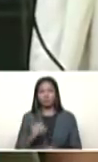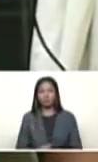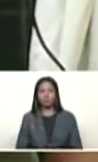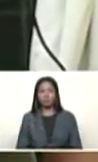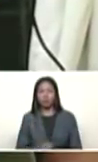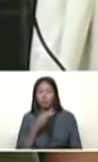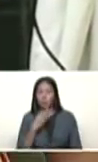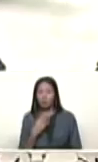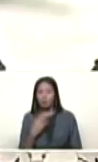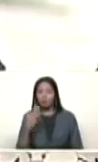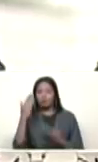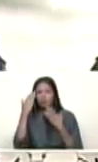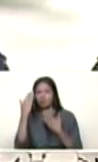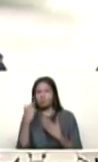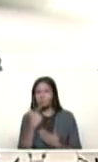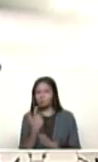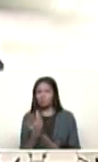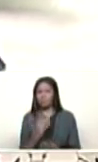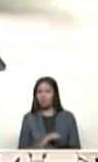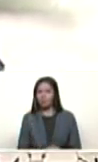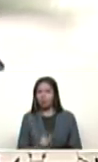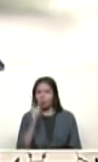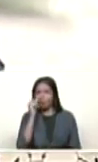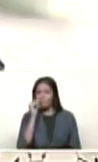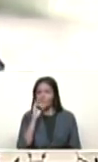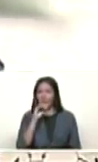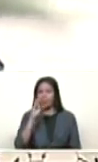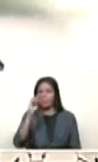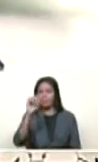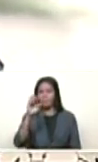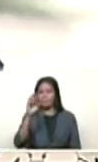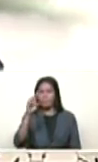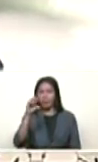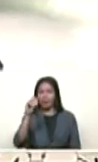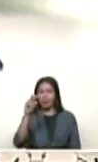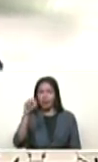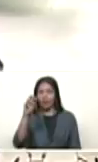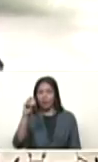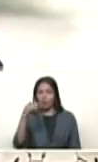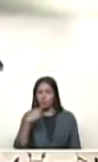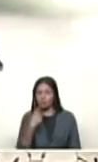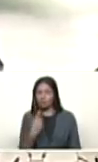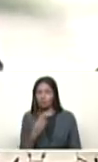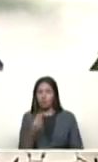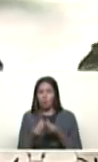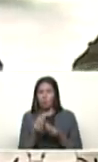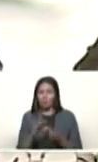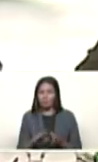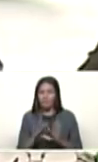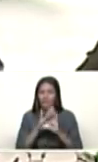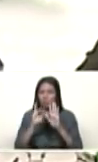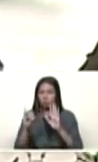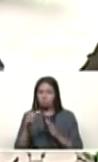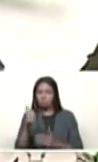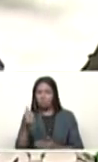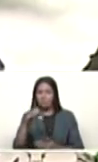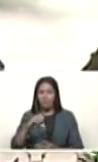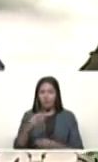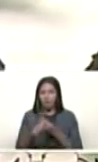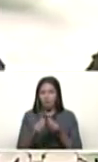Bueno, Jesús Marcano, dime algo, Jesús Marcano. Dale un micrófono, Jesús. ¿Cómo está la constituyente, Jesús?